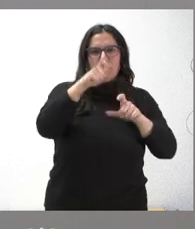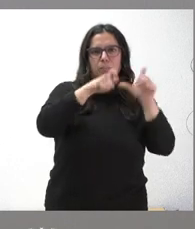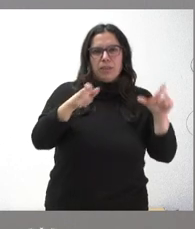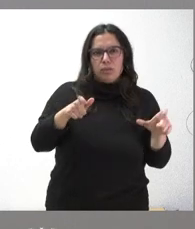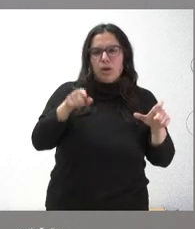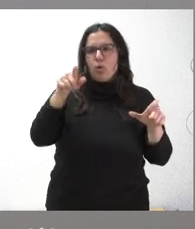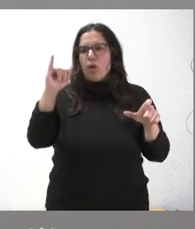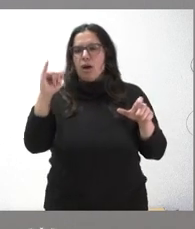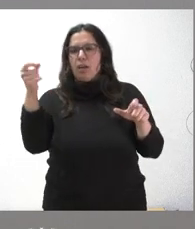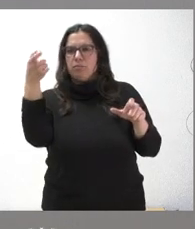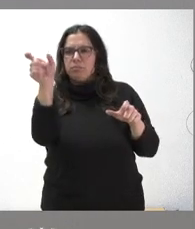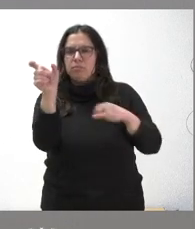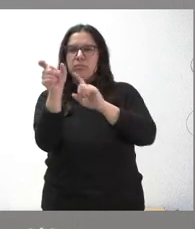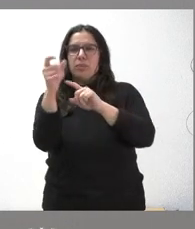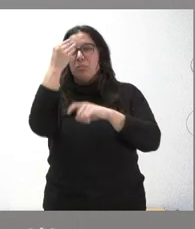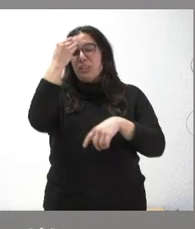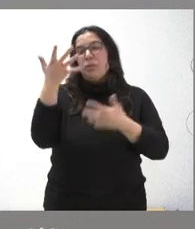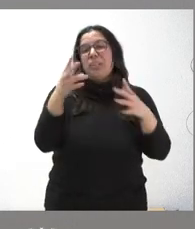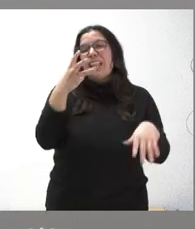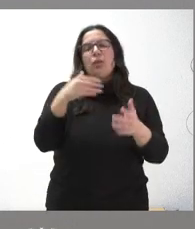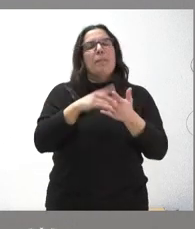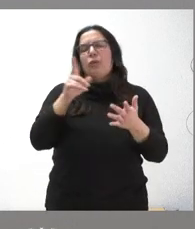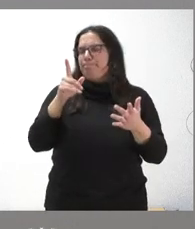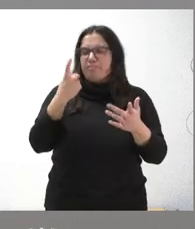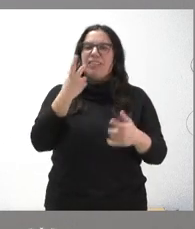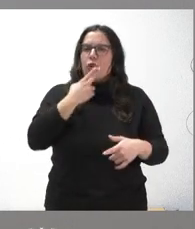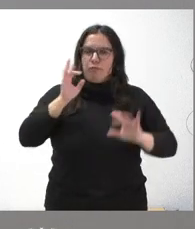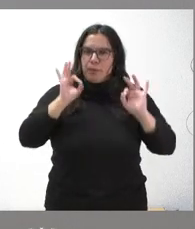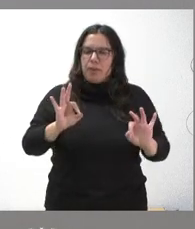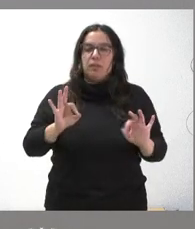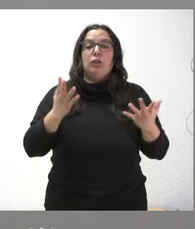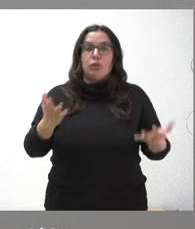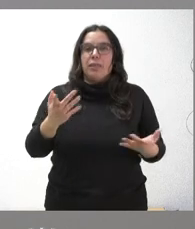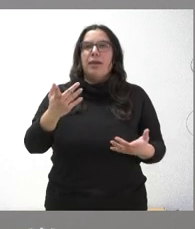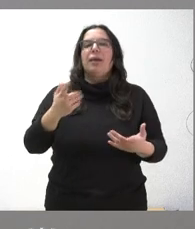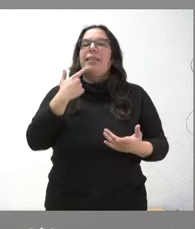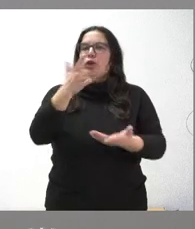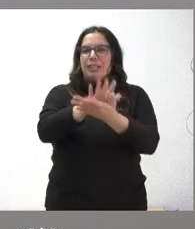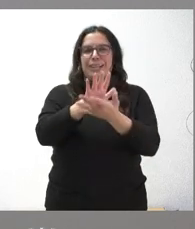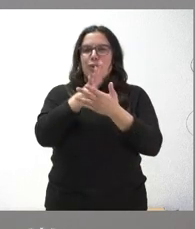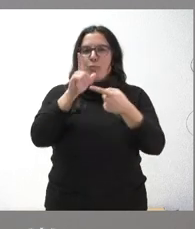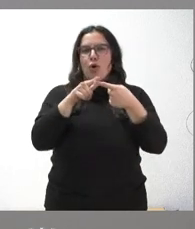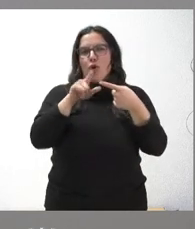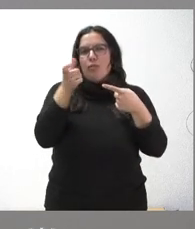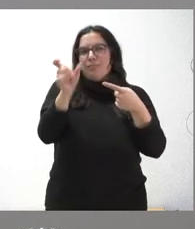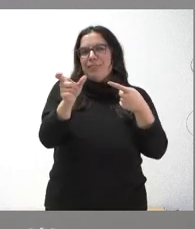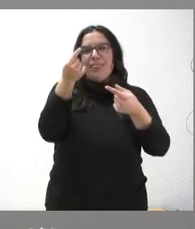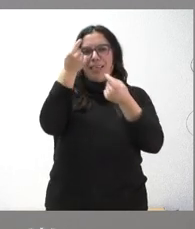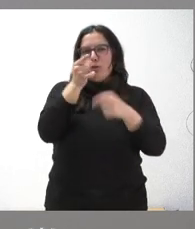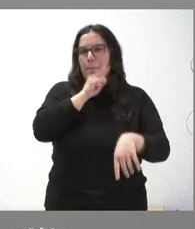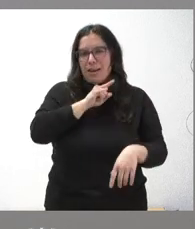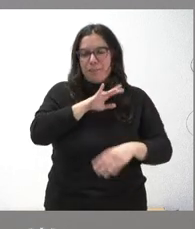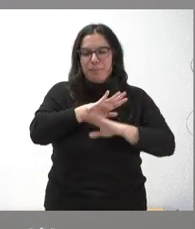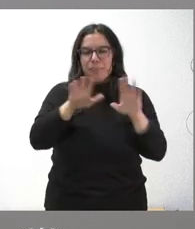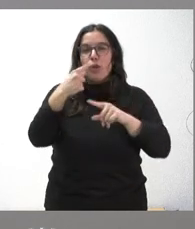figura Yo supongo que rondará los 300,000 pero se lo confirmaremos con lo cual le tranquilizo En ese sentido dicho esa corrección si